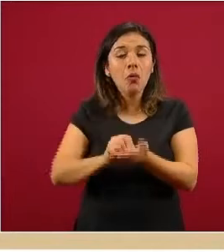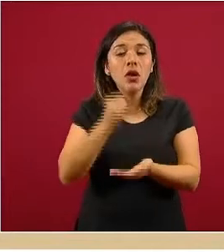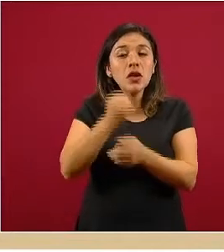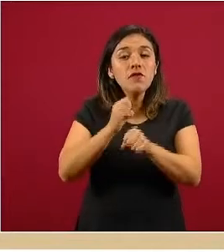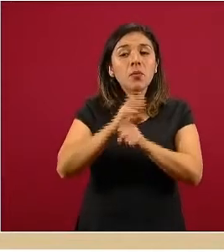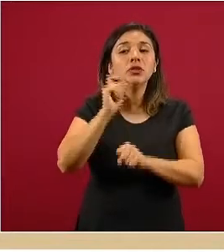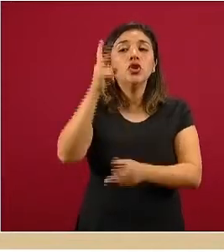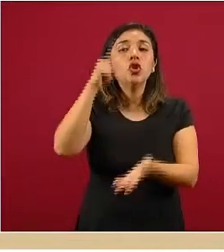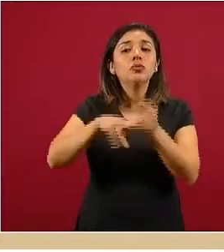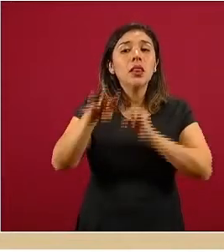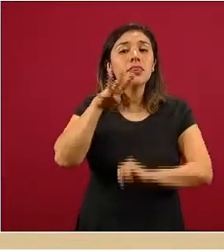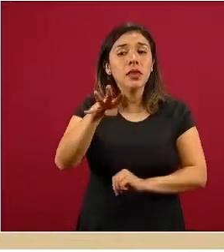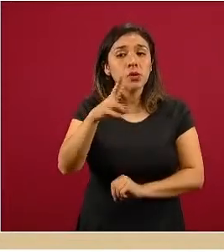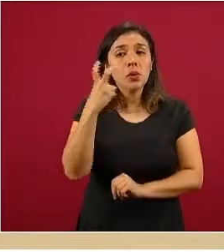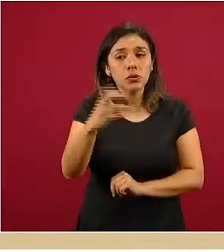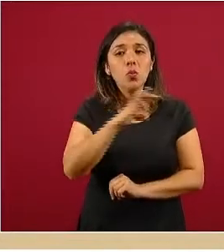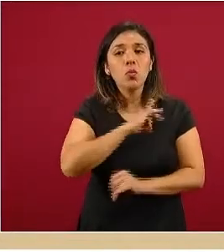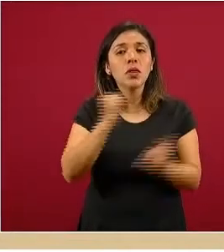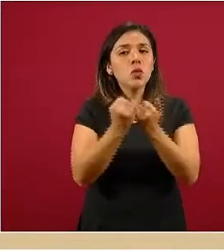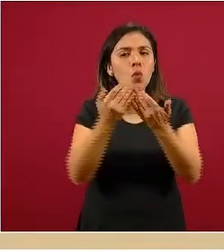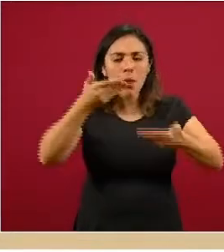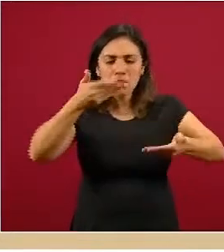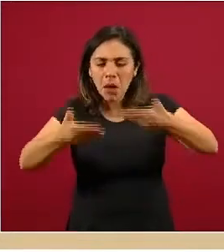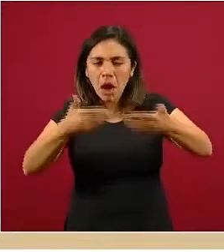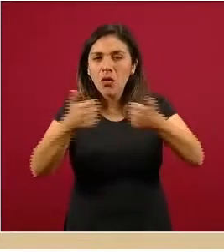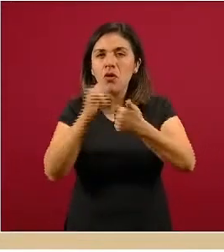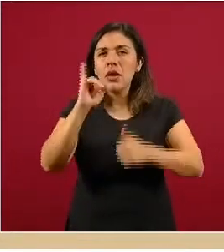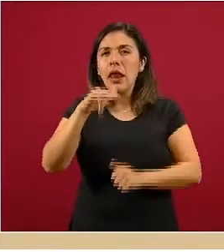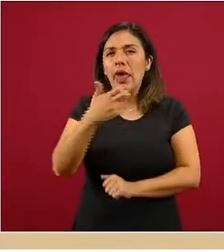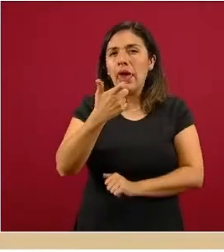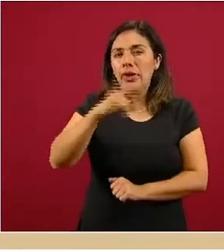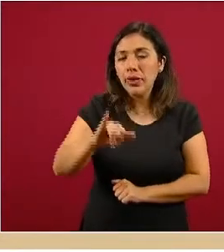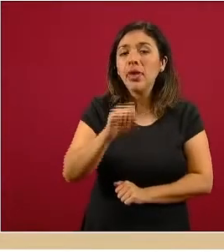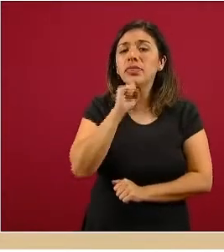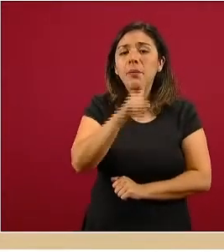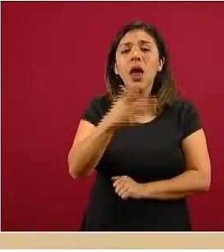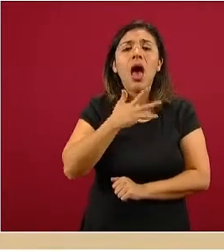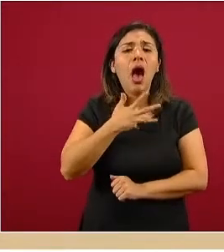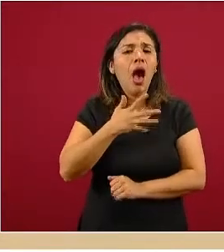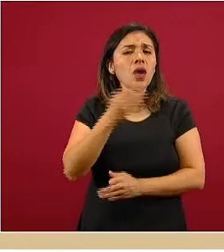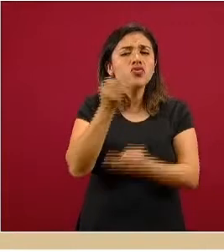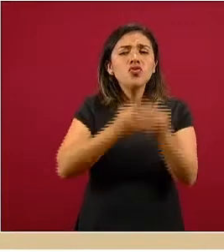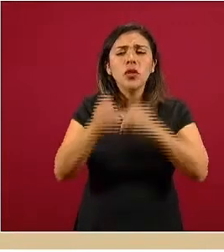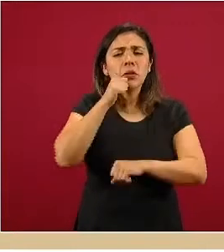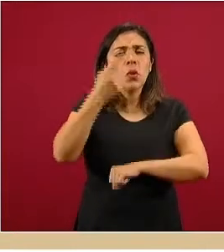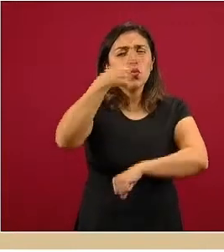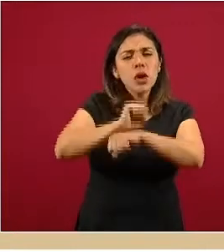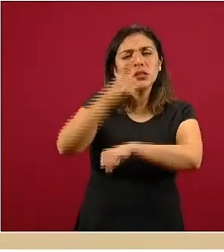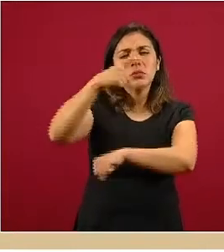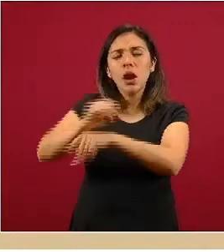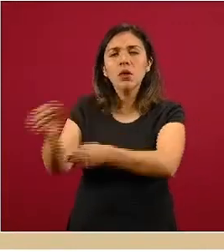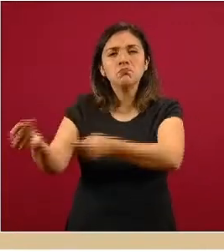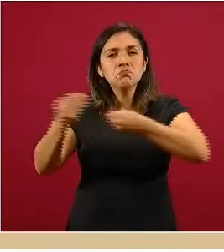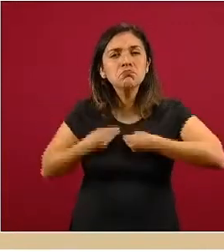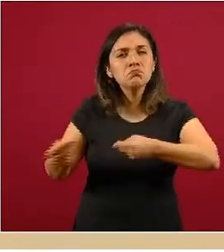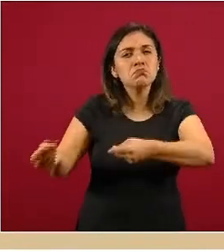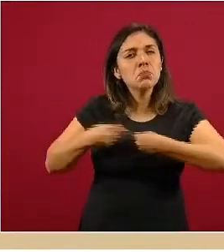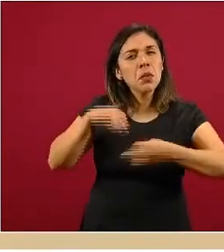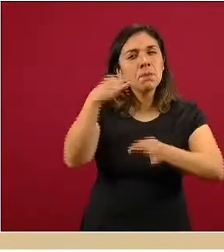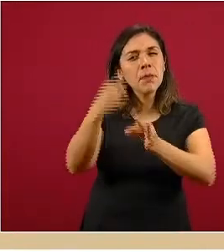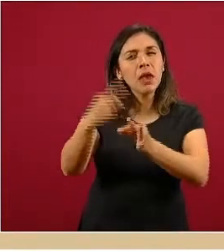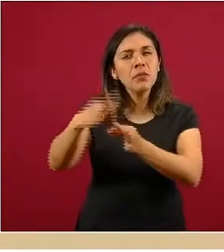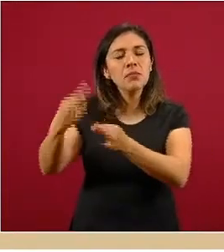y la contingencia misma ha hecho que la situación no sea la normal, la habitual. Y por eso también hay otras causas de muerte,